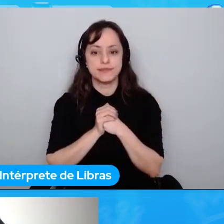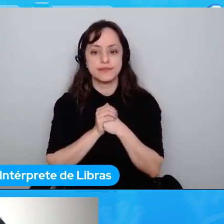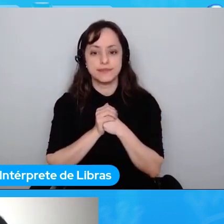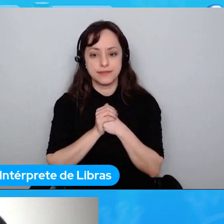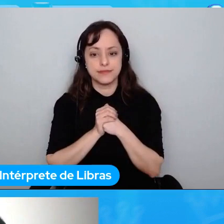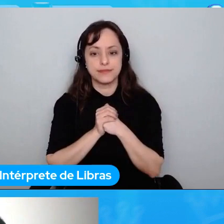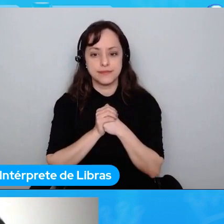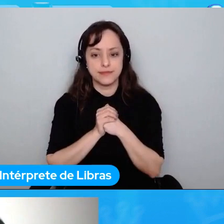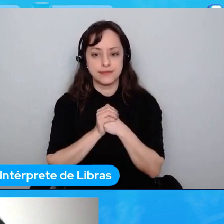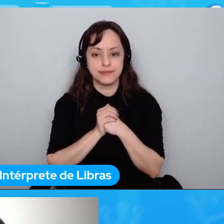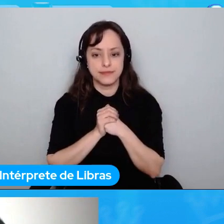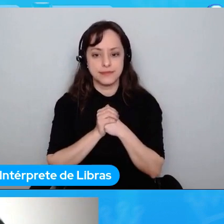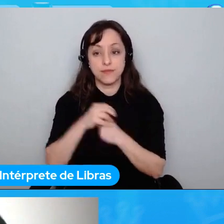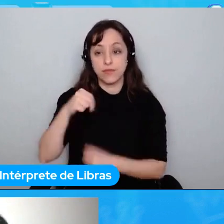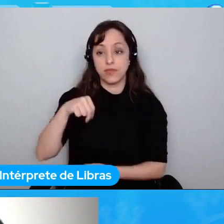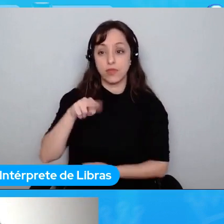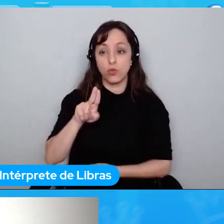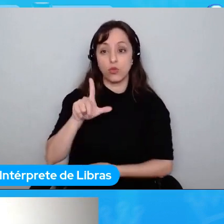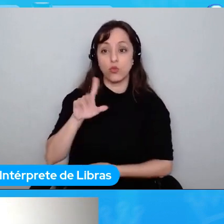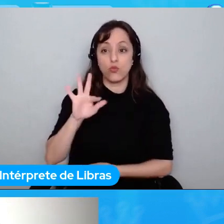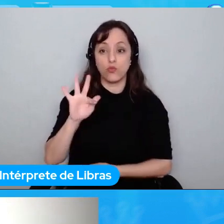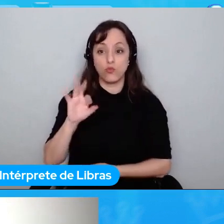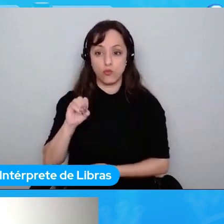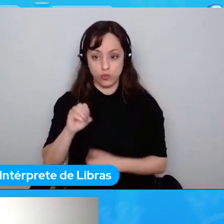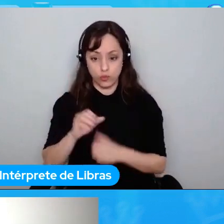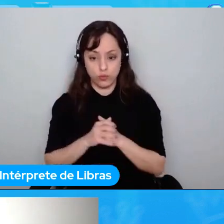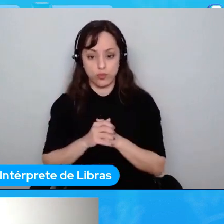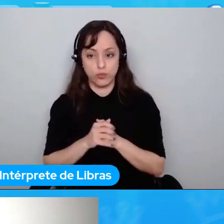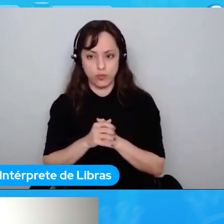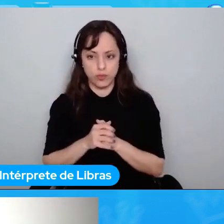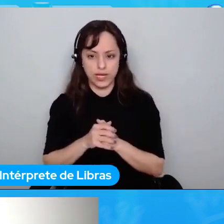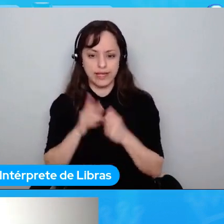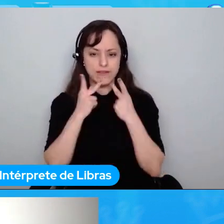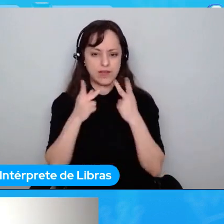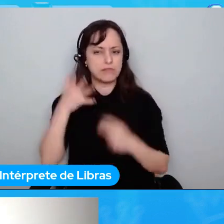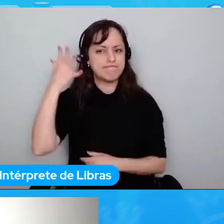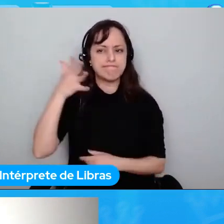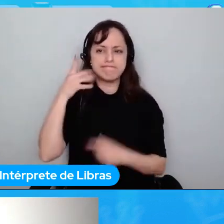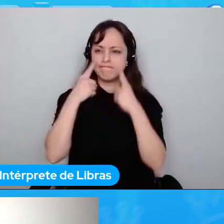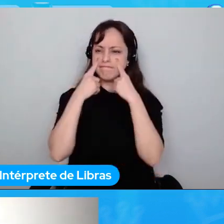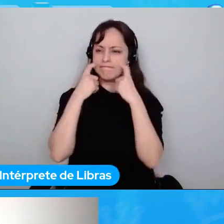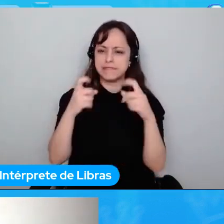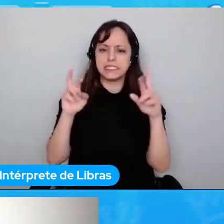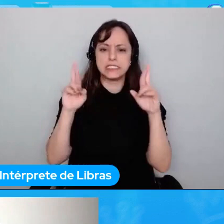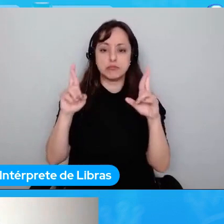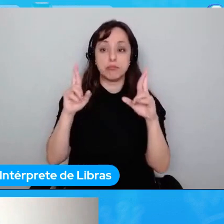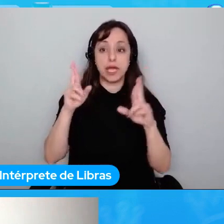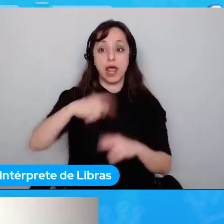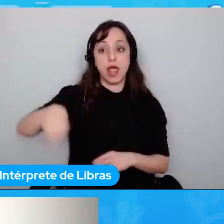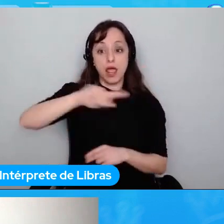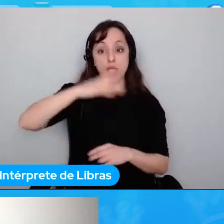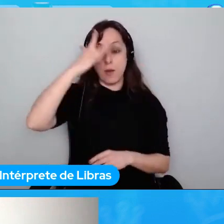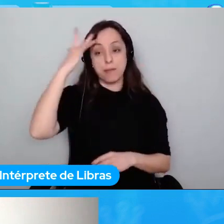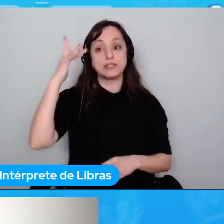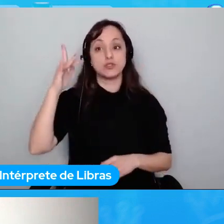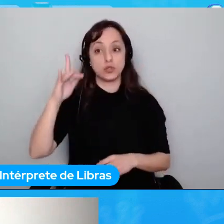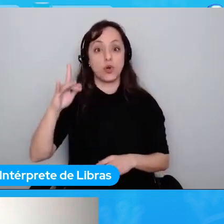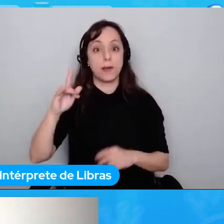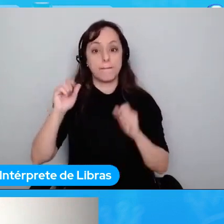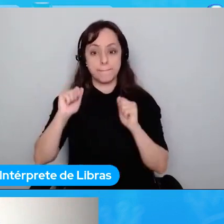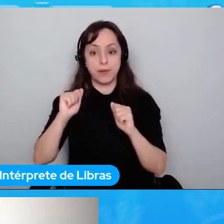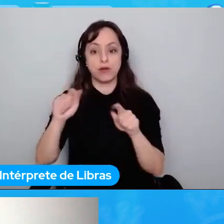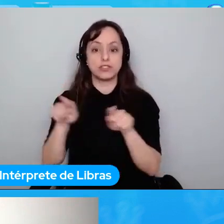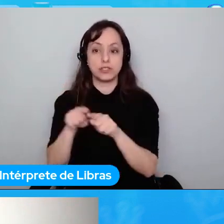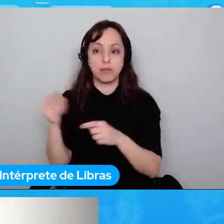Anulfo aquí, que habla de la charla que fue muy interesante. Espero que los que estén escuchando puedan dejar aún sus preguntas. Yo tengo